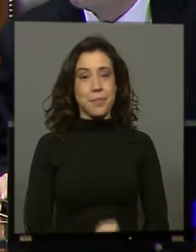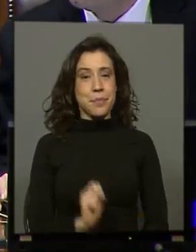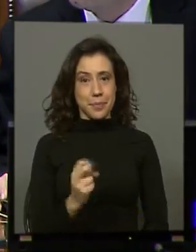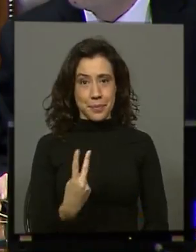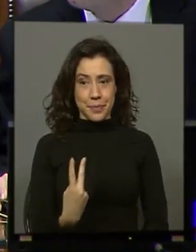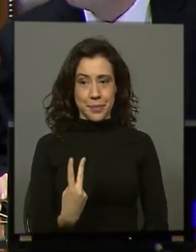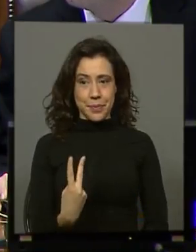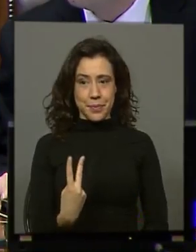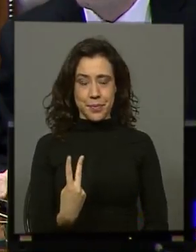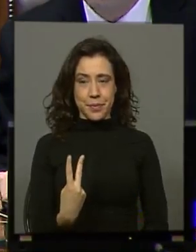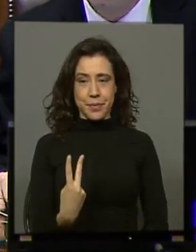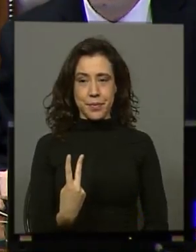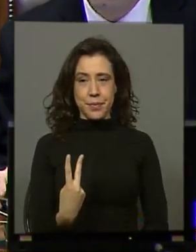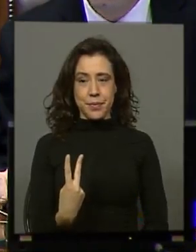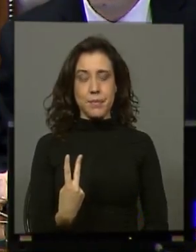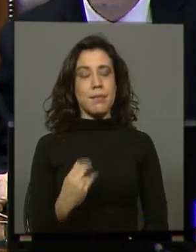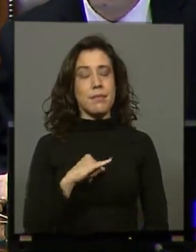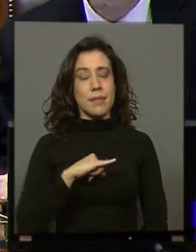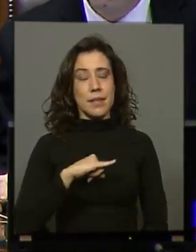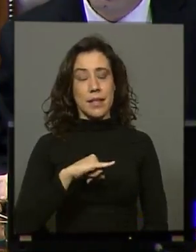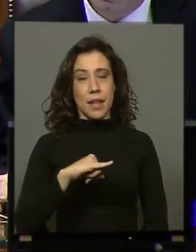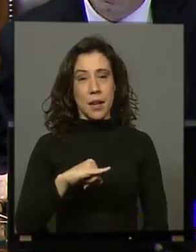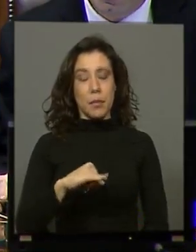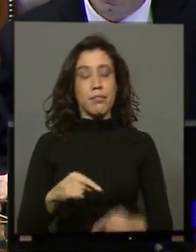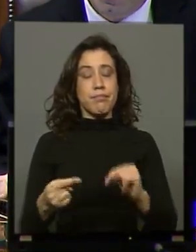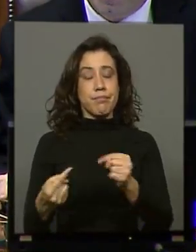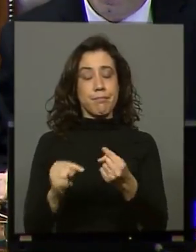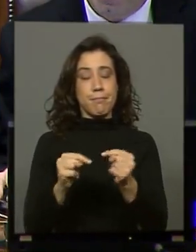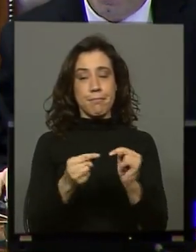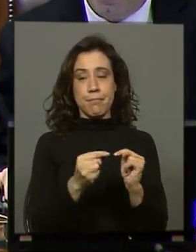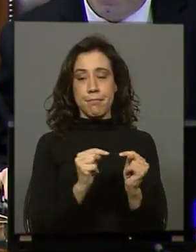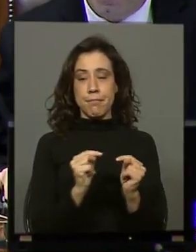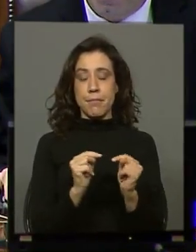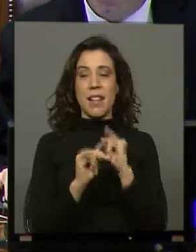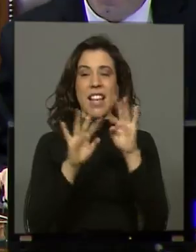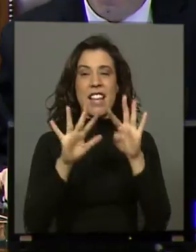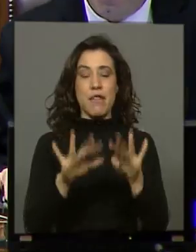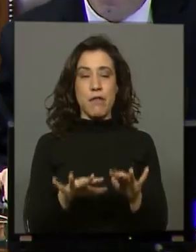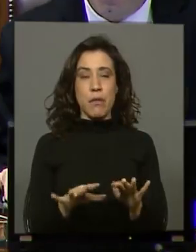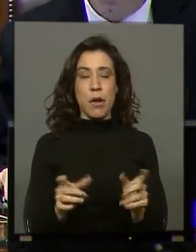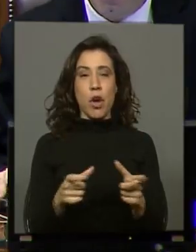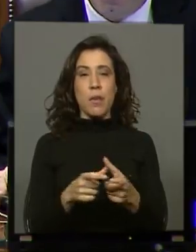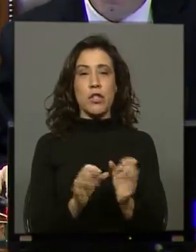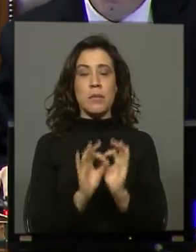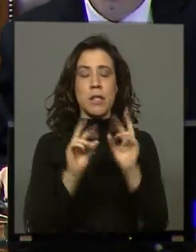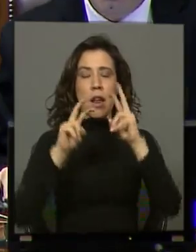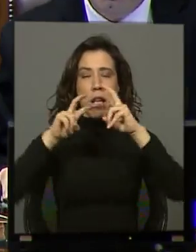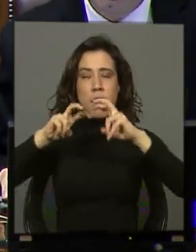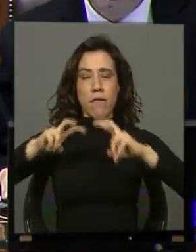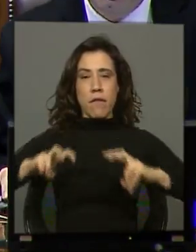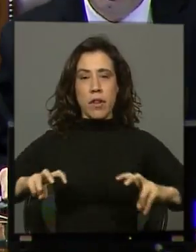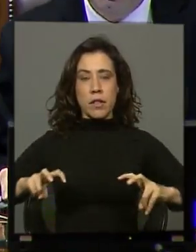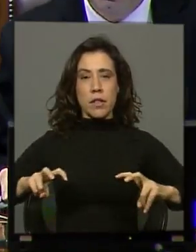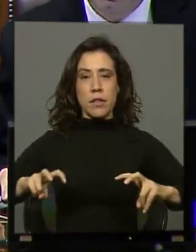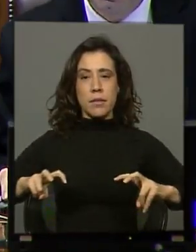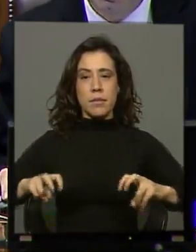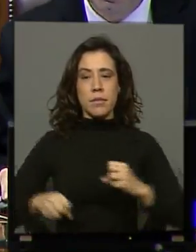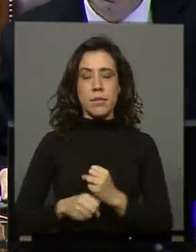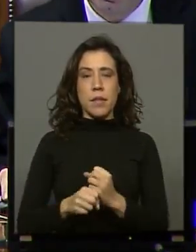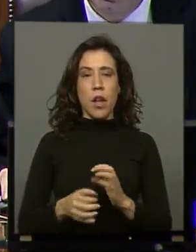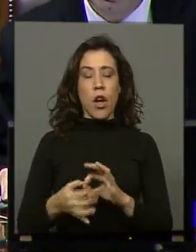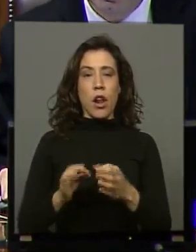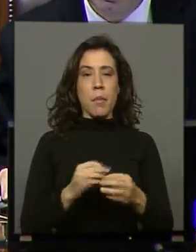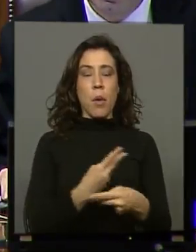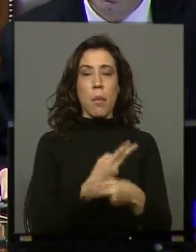lugar corresponde continuar la discusión del informe de la comisión especial investigadora de la actuación de los